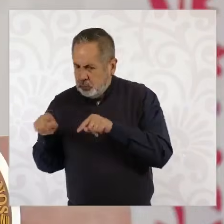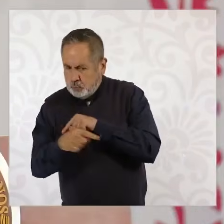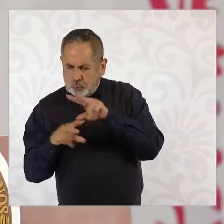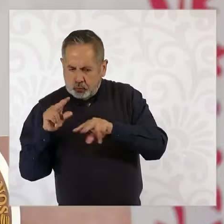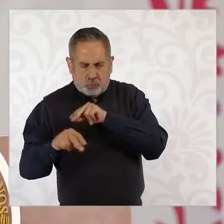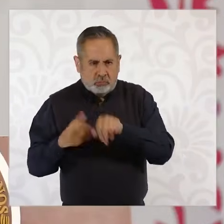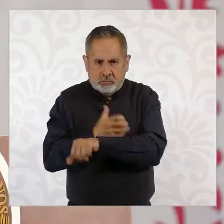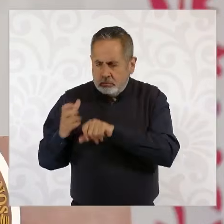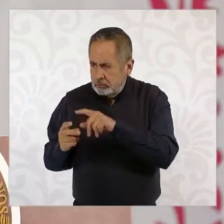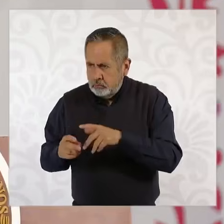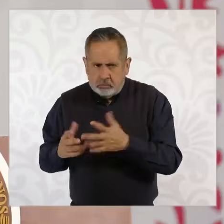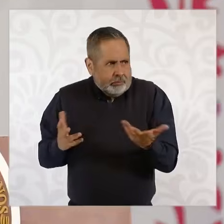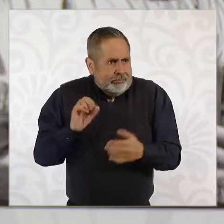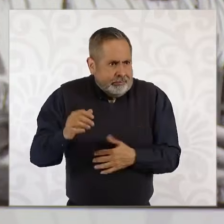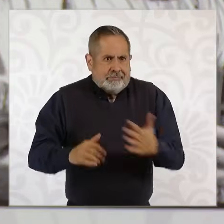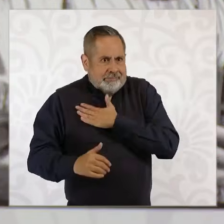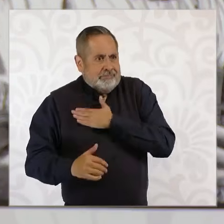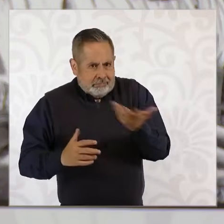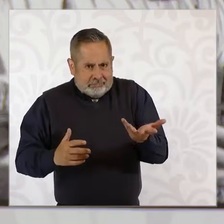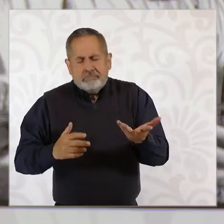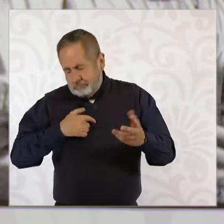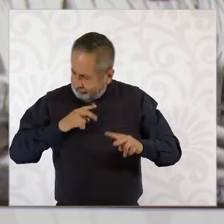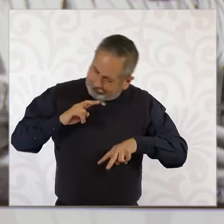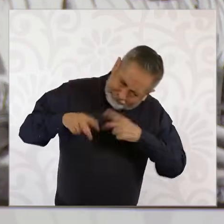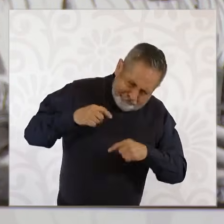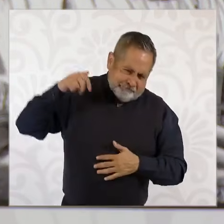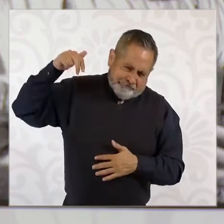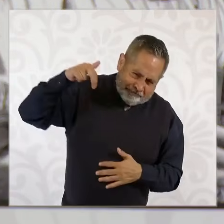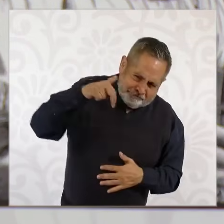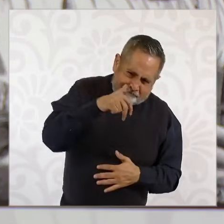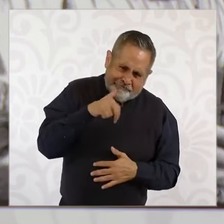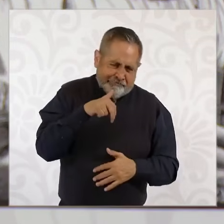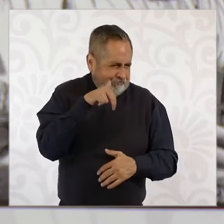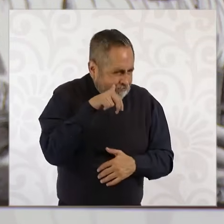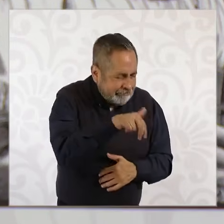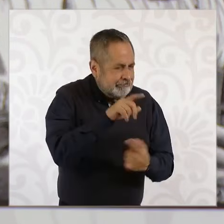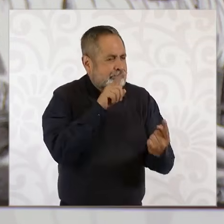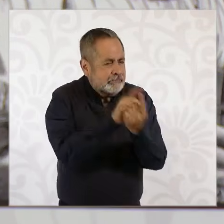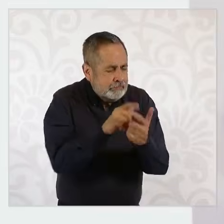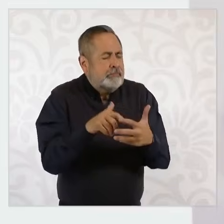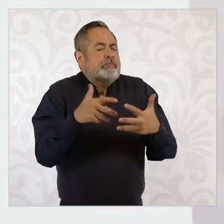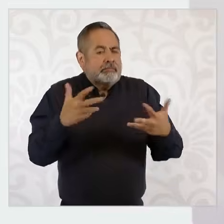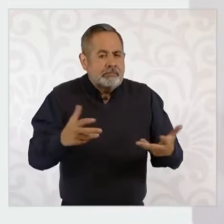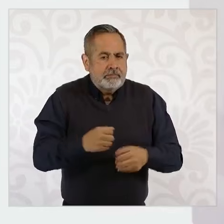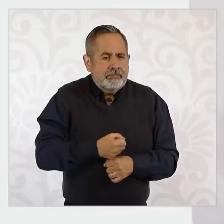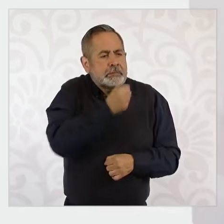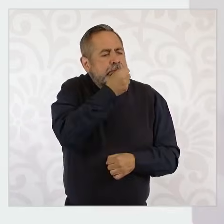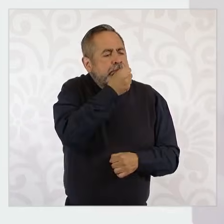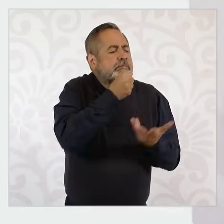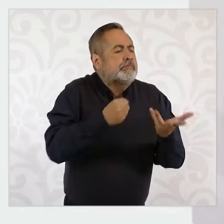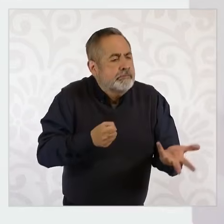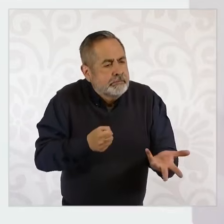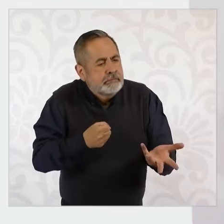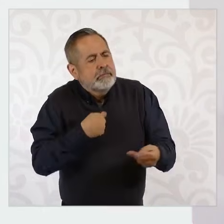bajar. No, pues ¿cómo no? Si me están diciendo que baje Claudia. Entonces ya bajé y ya les digo, a ver, préstenme el micrófono. Y